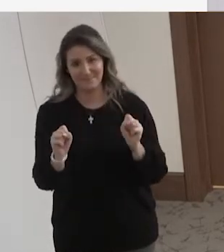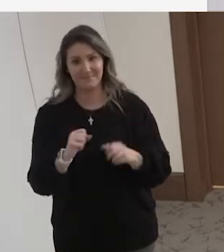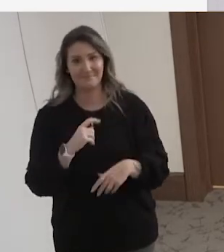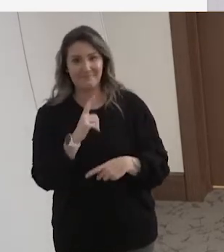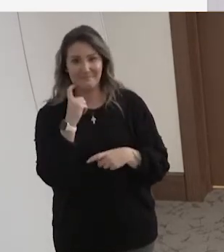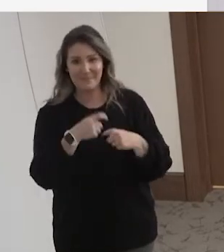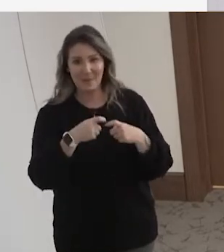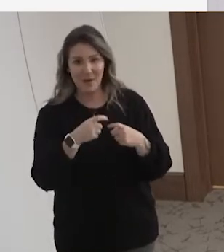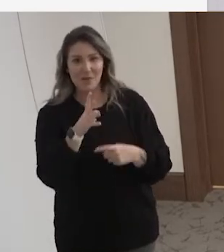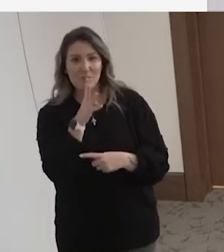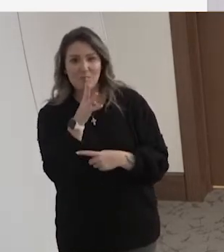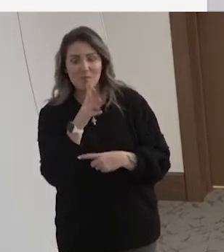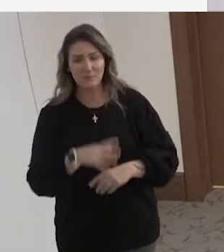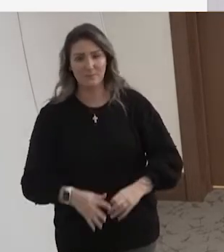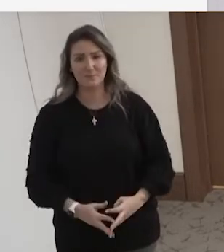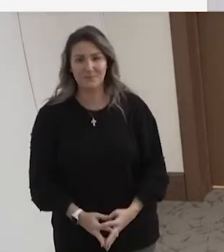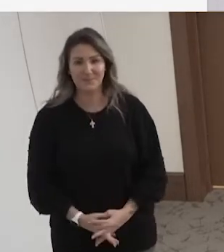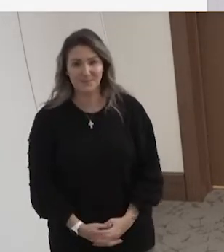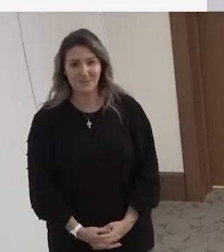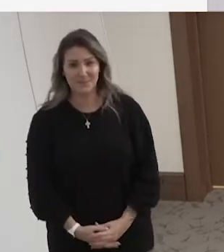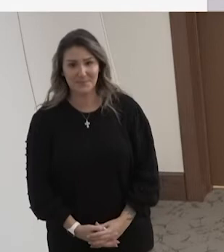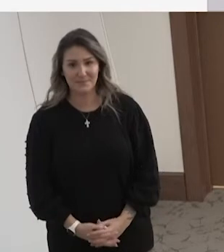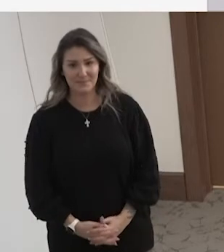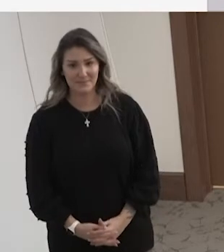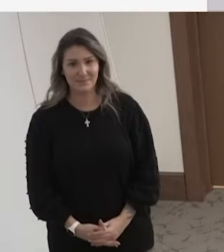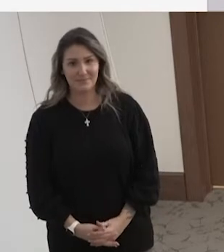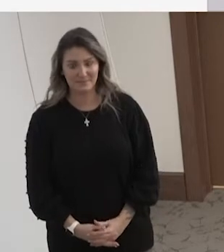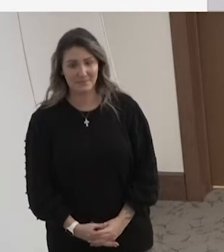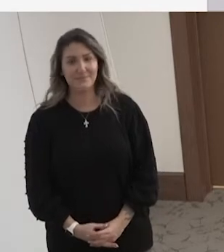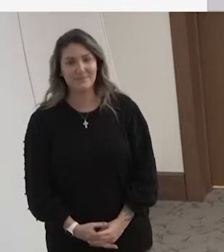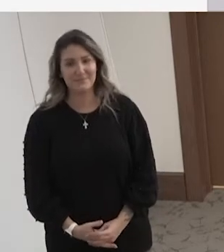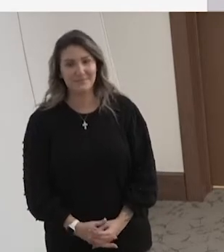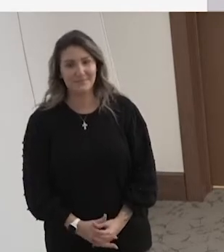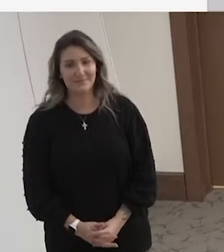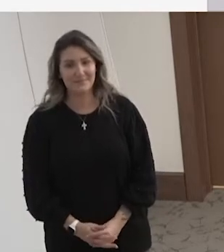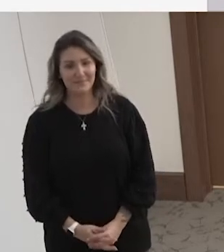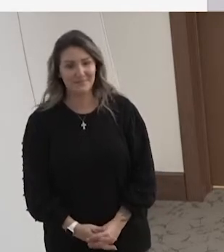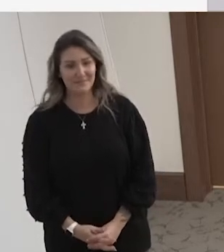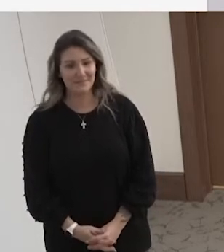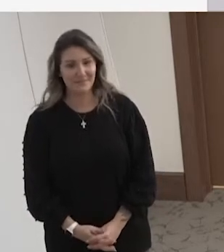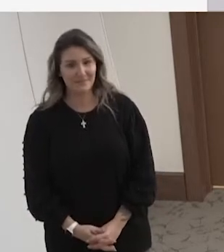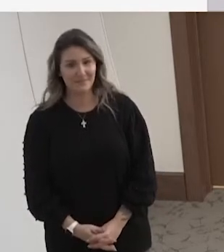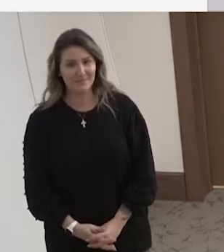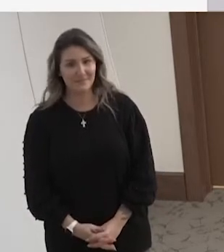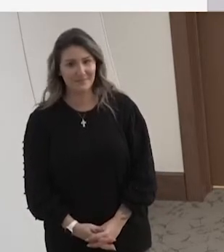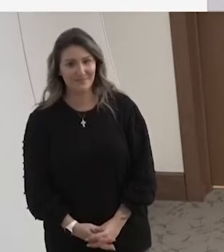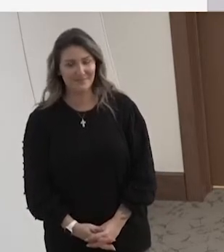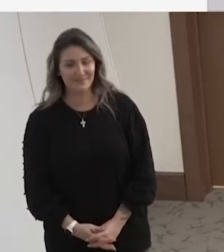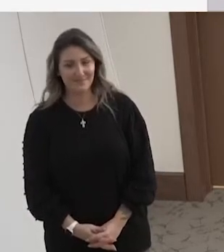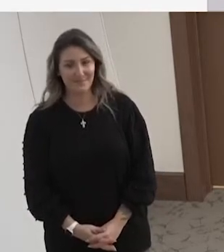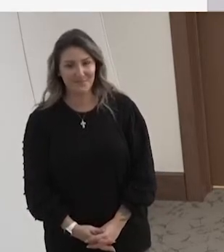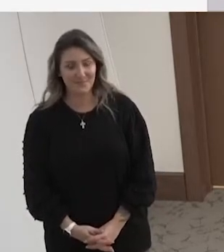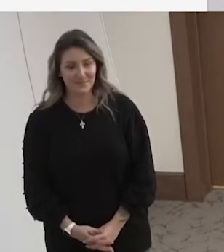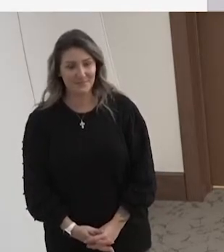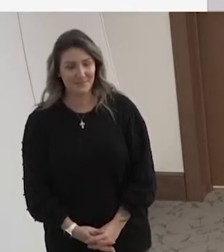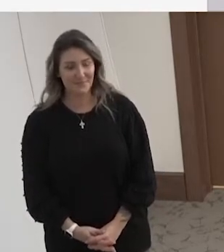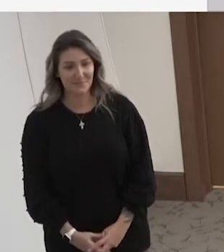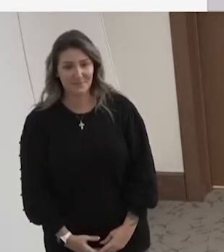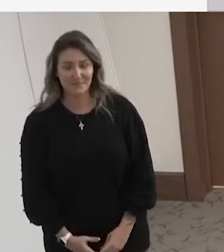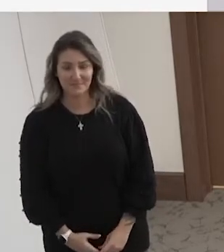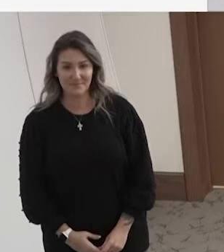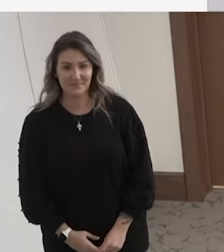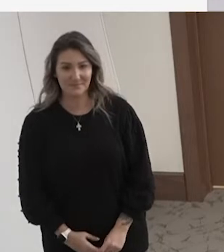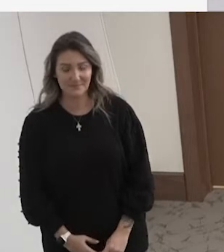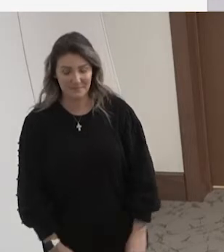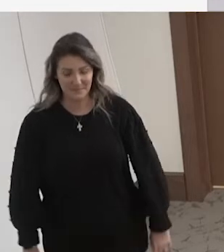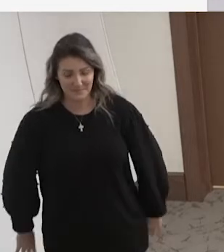Mi nombre es Brett y soy un director del Northeast High School